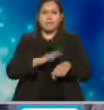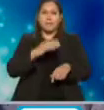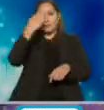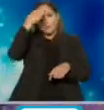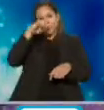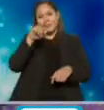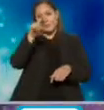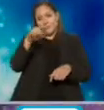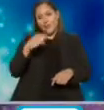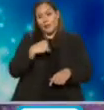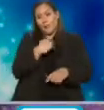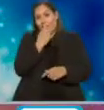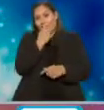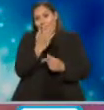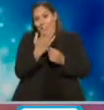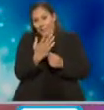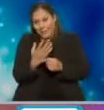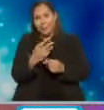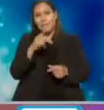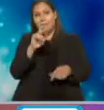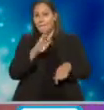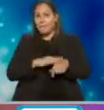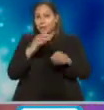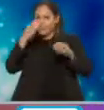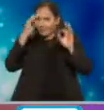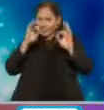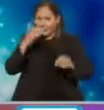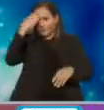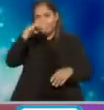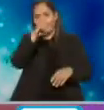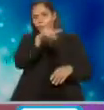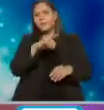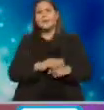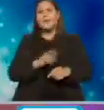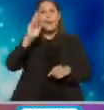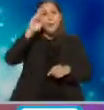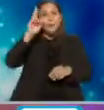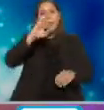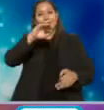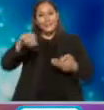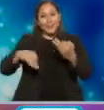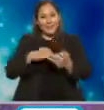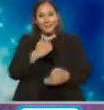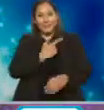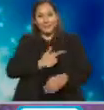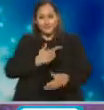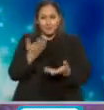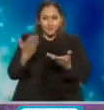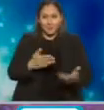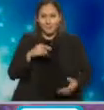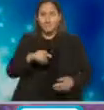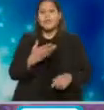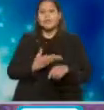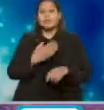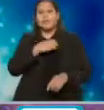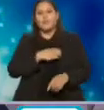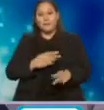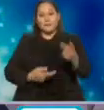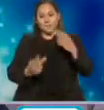¿Cómo estás, Alicia? Hola, pues muy bien. Hola, encantada de estar aquí. Hola a todos. Hola, hola. A nuestro público. Muy Así contenta de